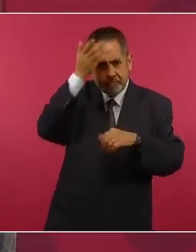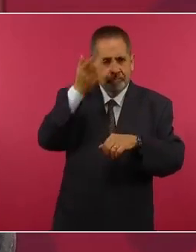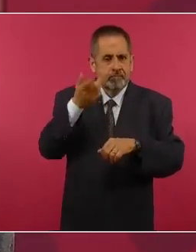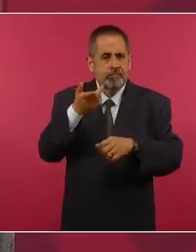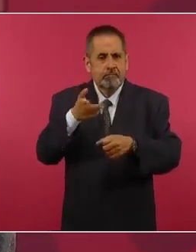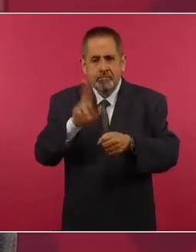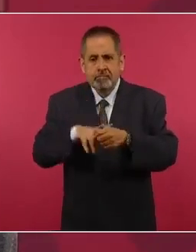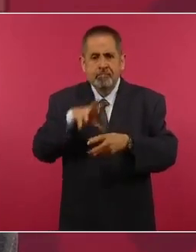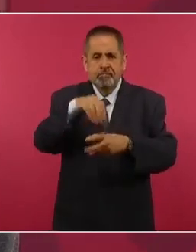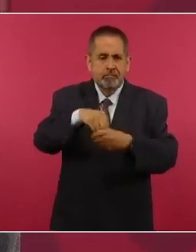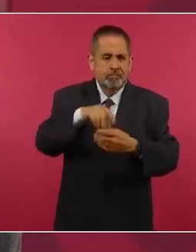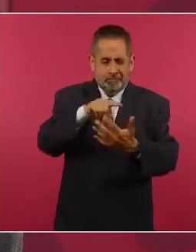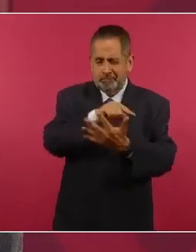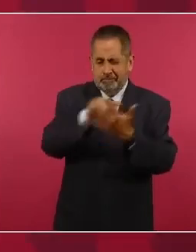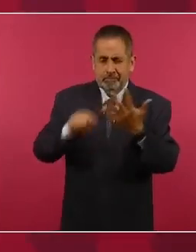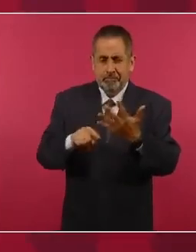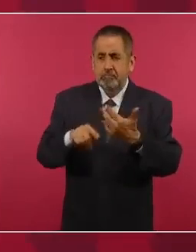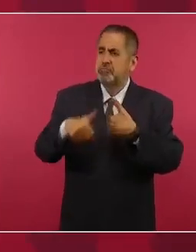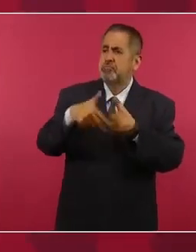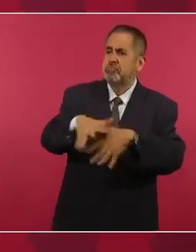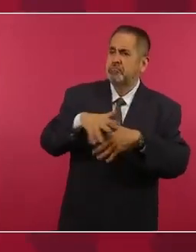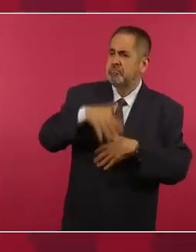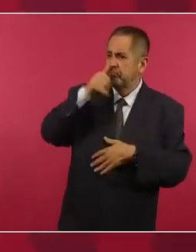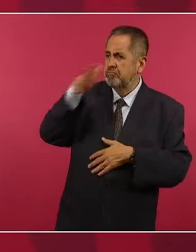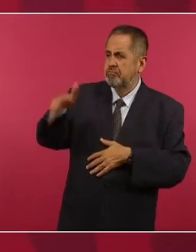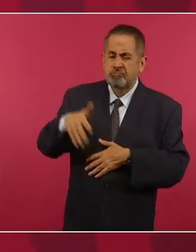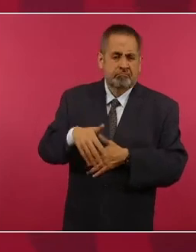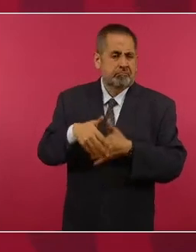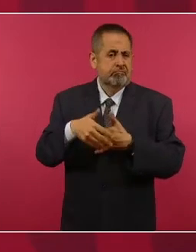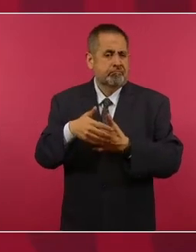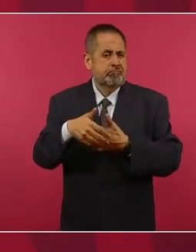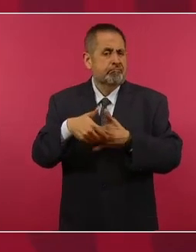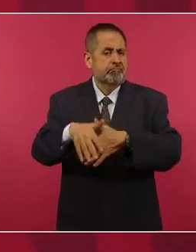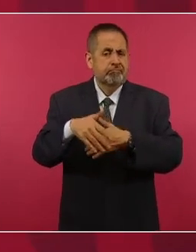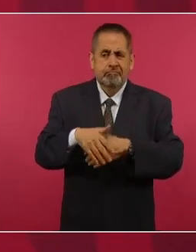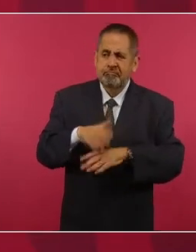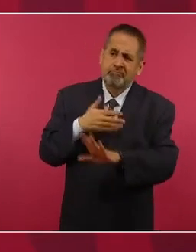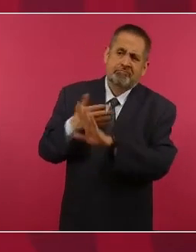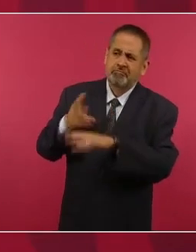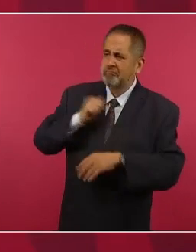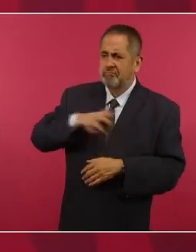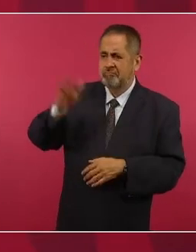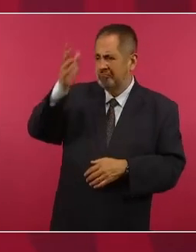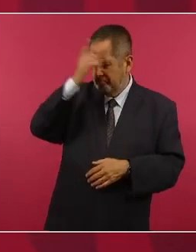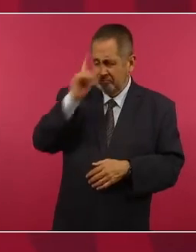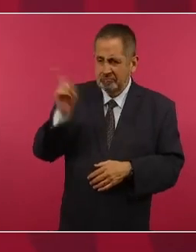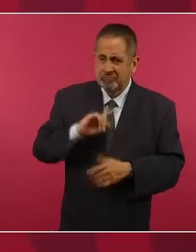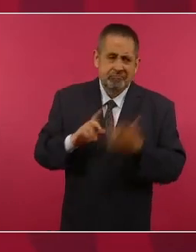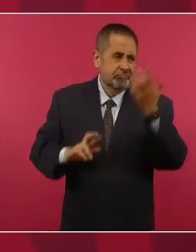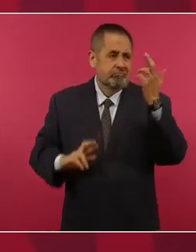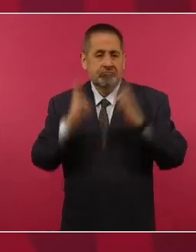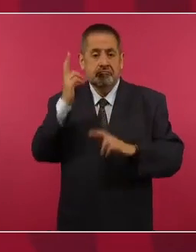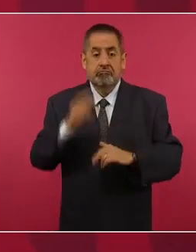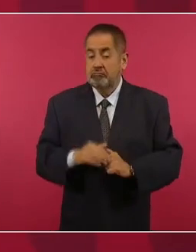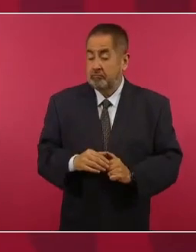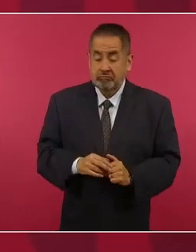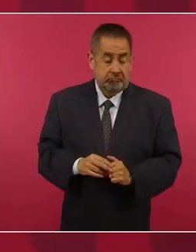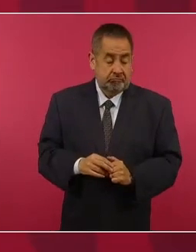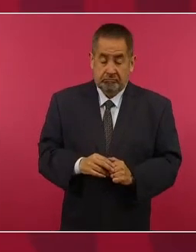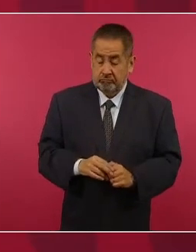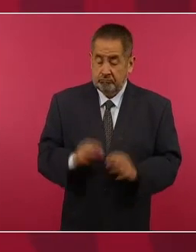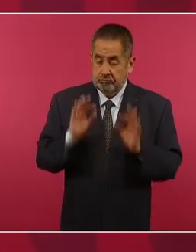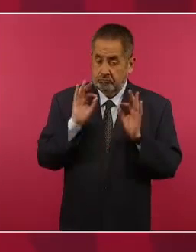no hubieron marchas, no hubieron manifestaciones, mucho menos huelgas.